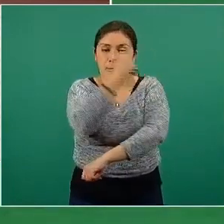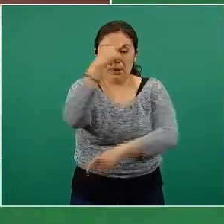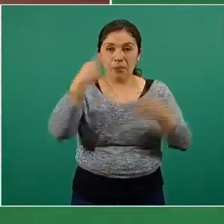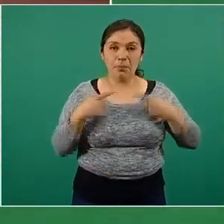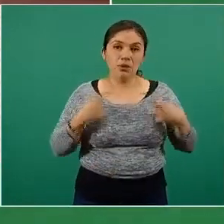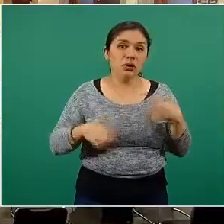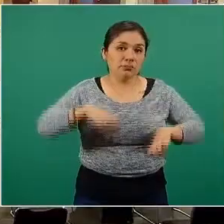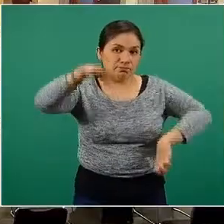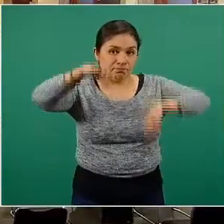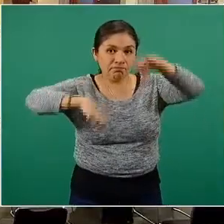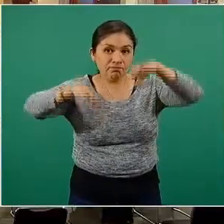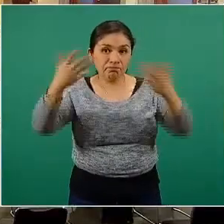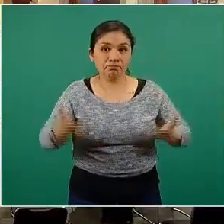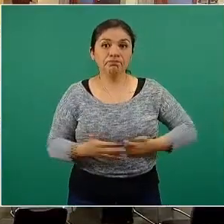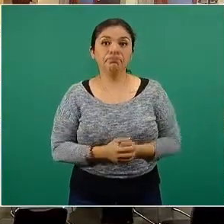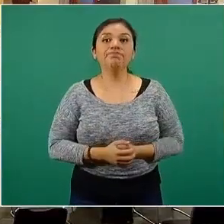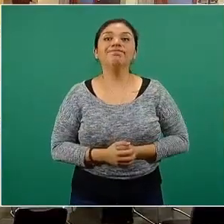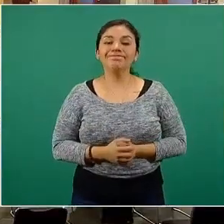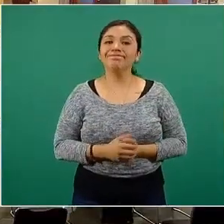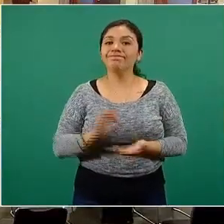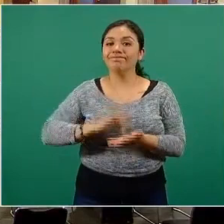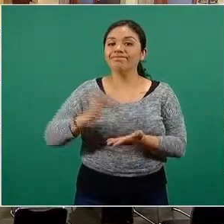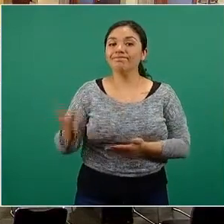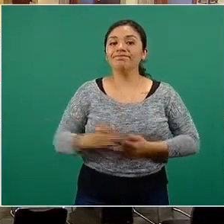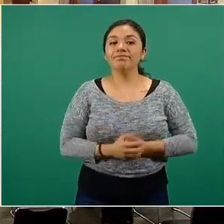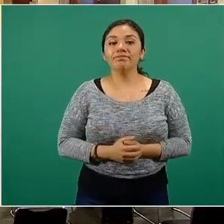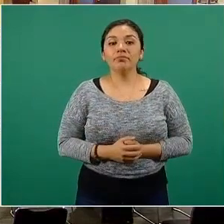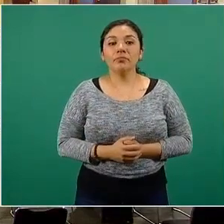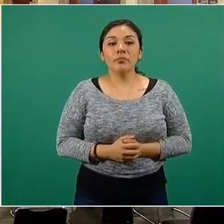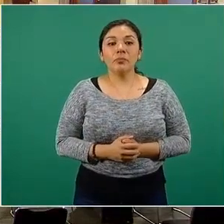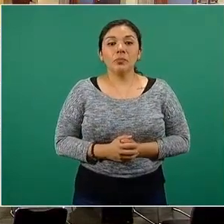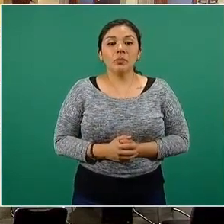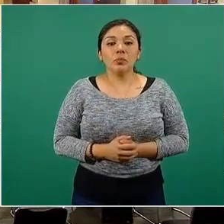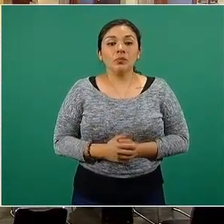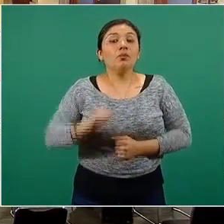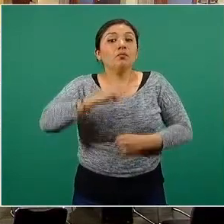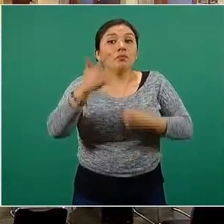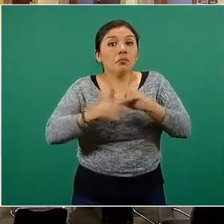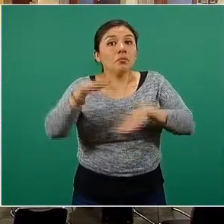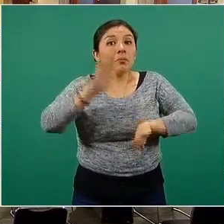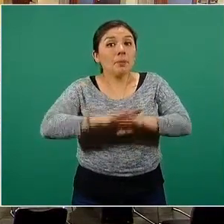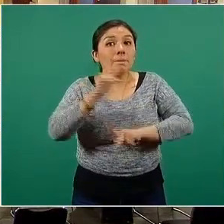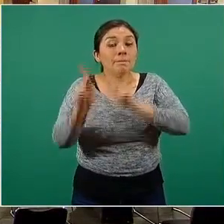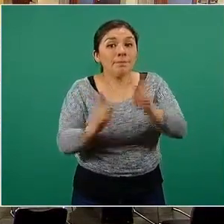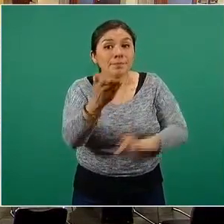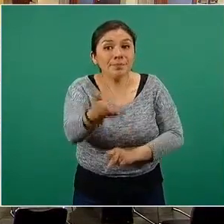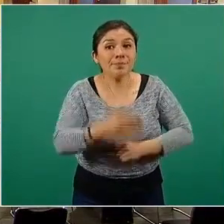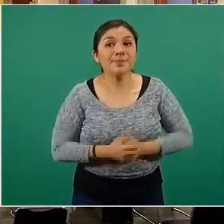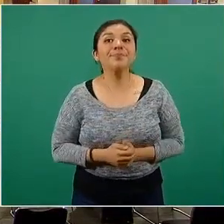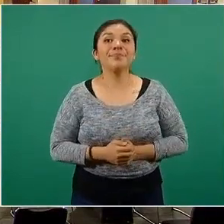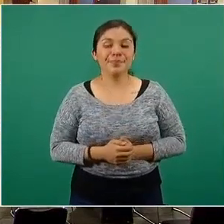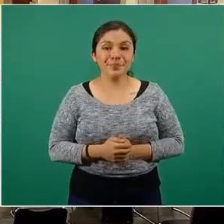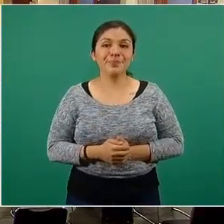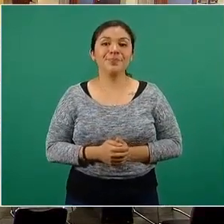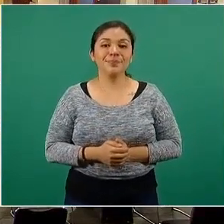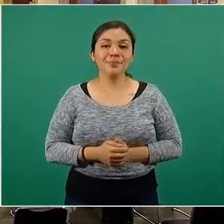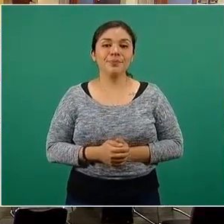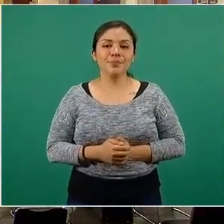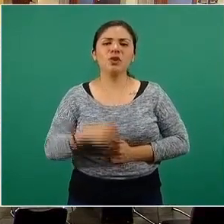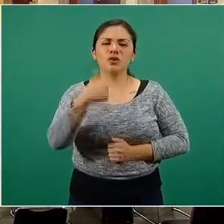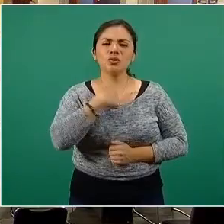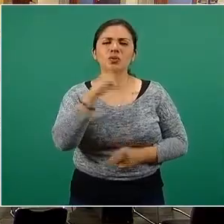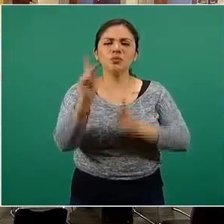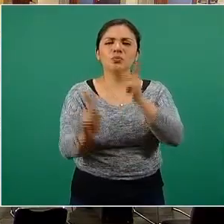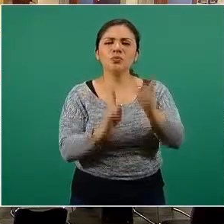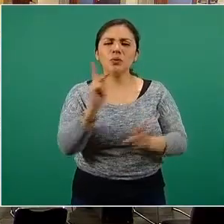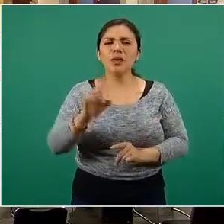mayores. Muchas gracias, doctor. Si hubiese alguna otra pregunta, una más. Adelante. Preguntarle